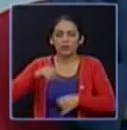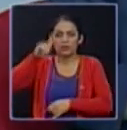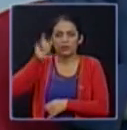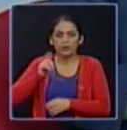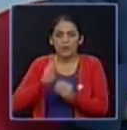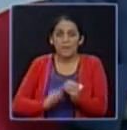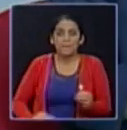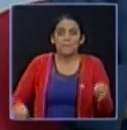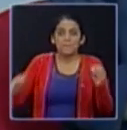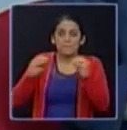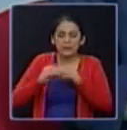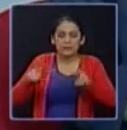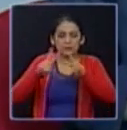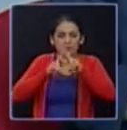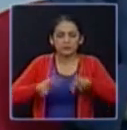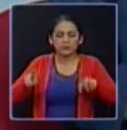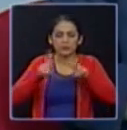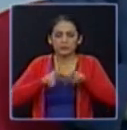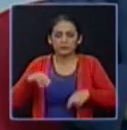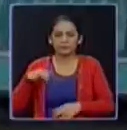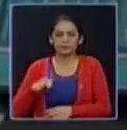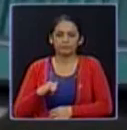las investigaciones en marcha.